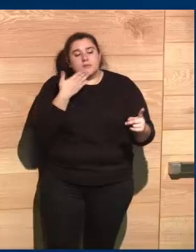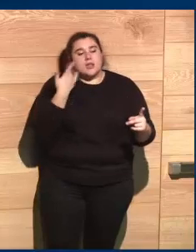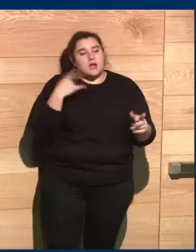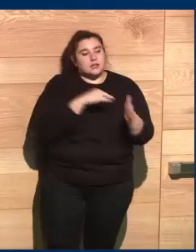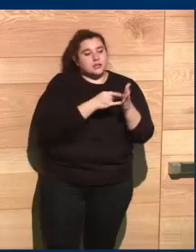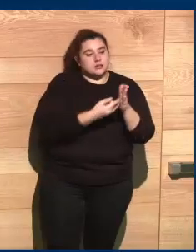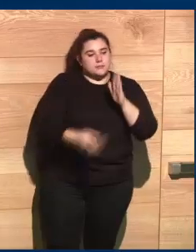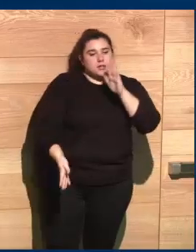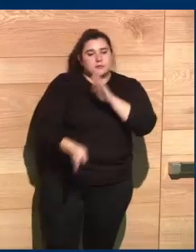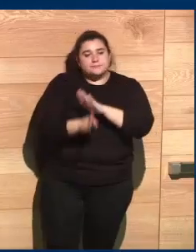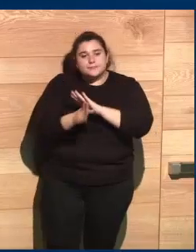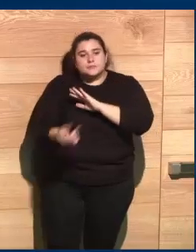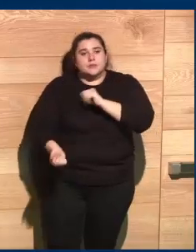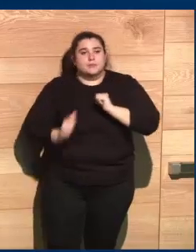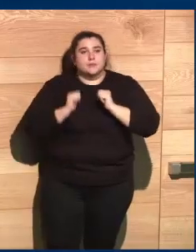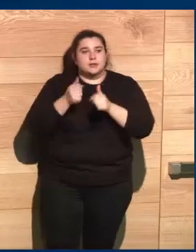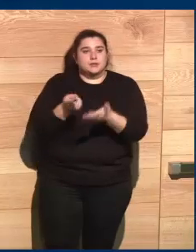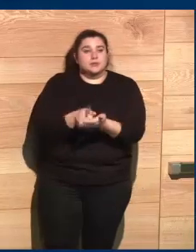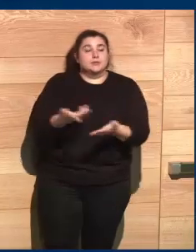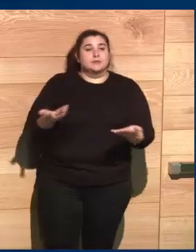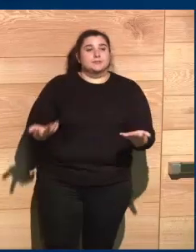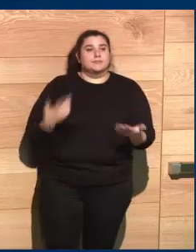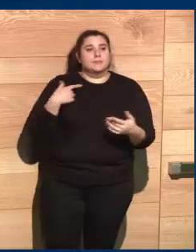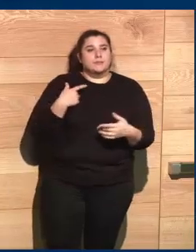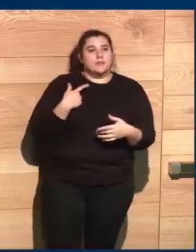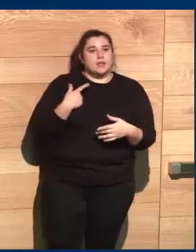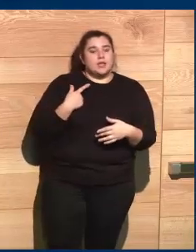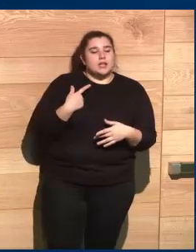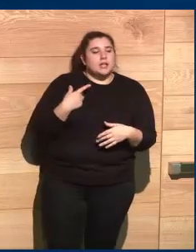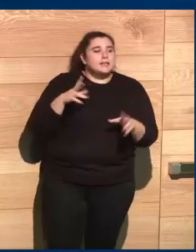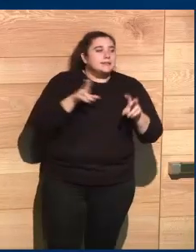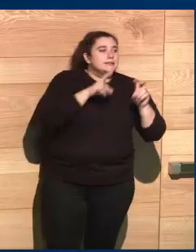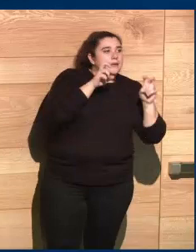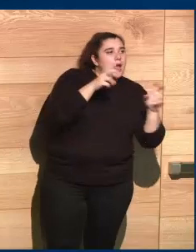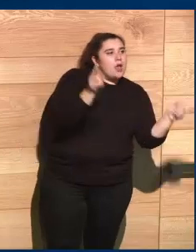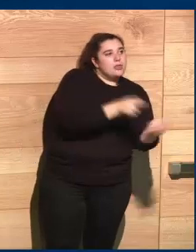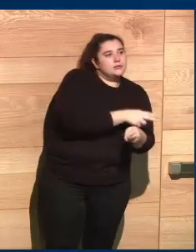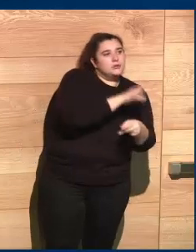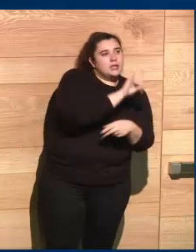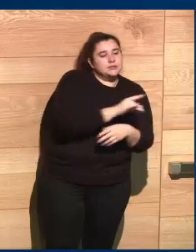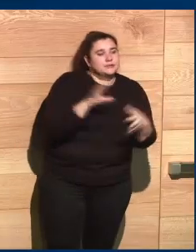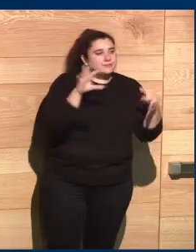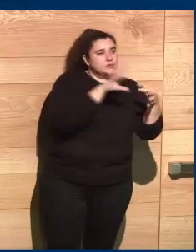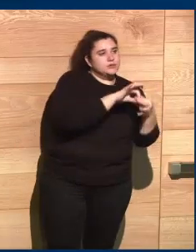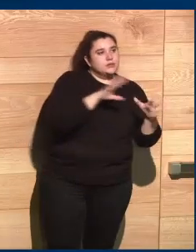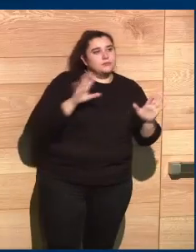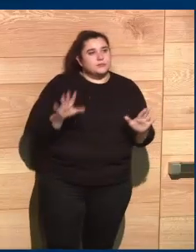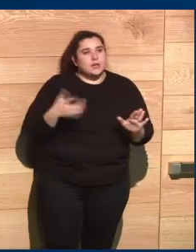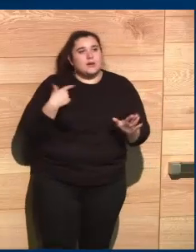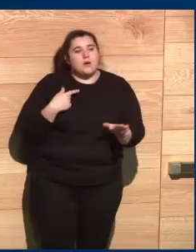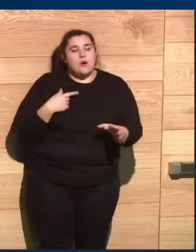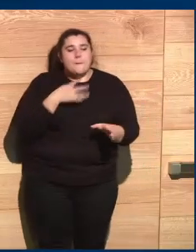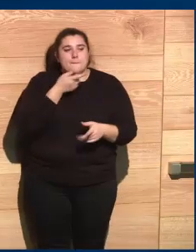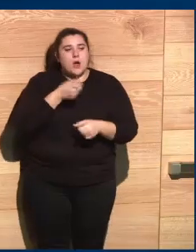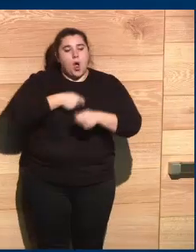sistema de nuevo en marcha y en lanzar nuevas licencias. No tuvo nada que ver tuvo que ver con censura, pero no tuvo que ver con ahora vamos a cerrar el mercado.